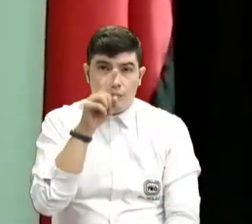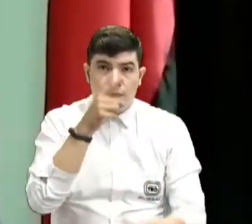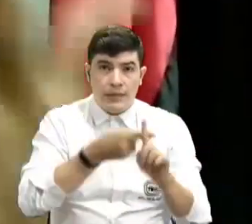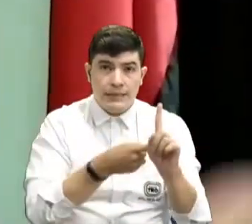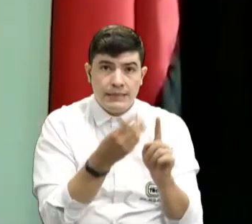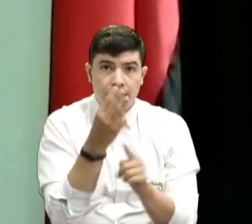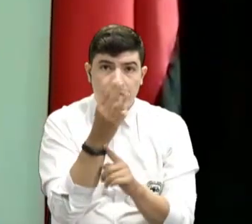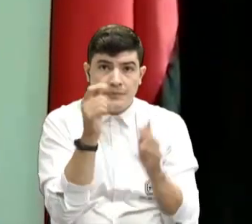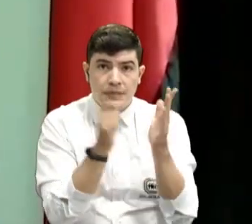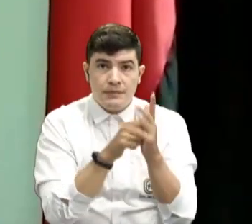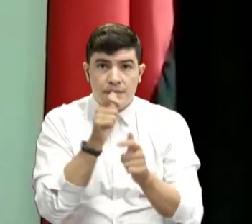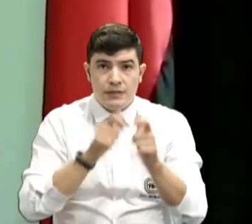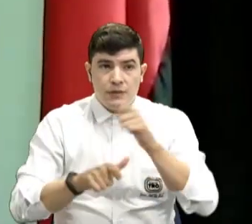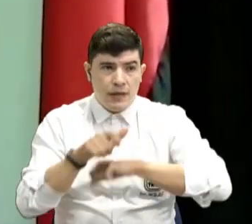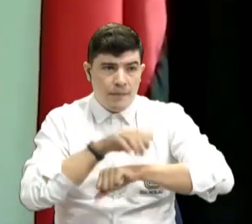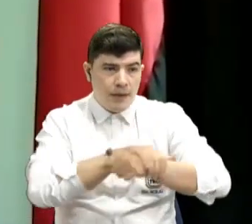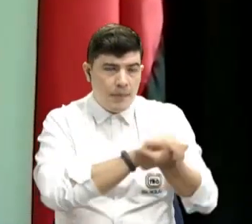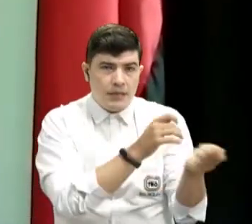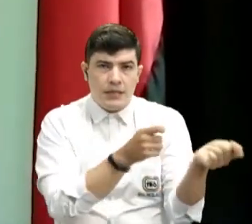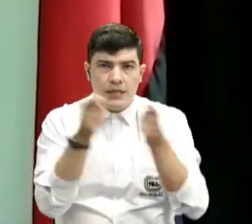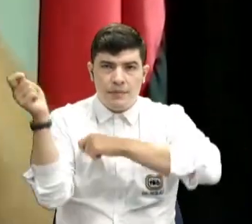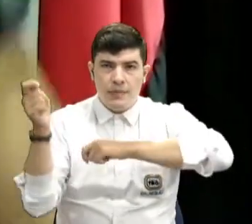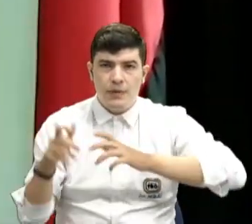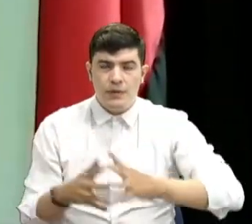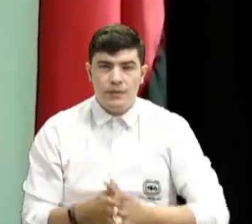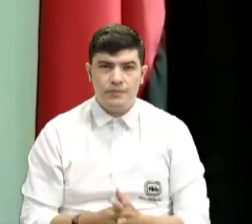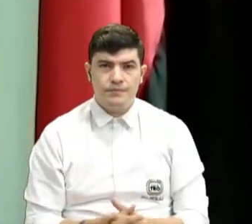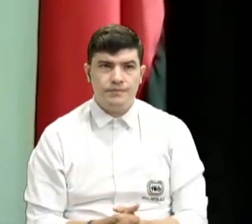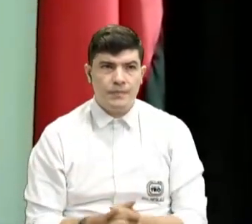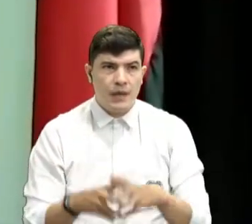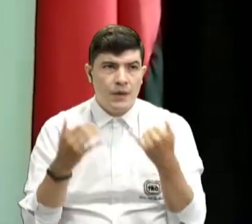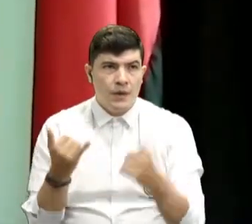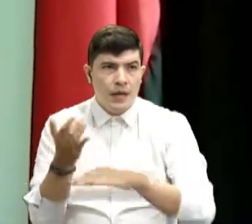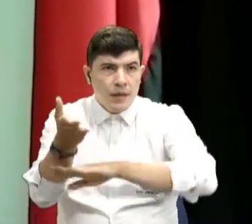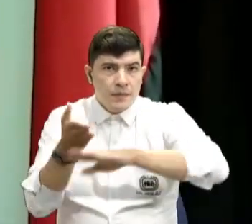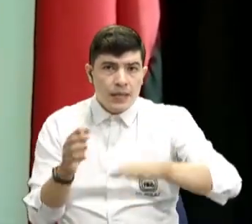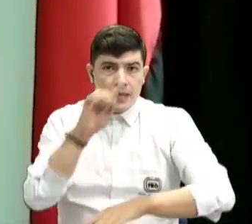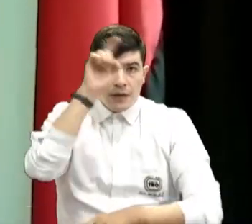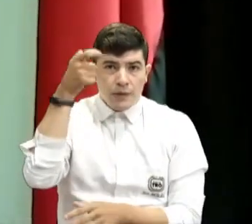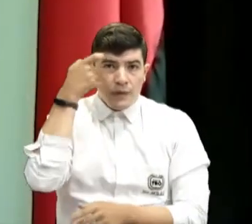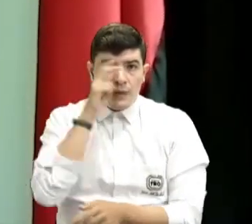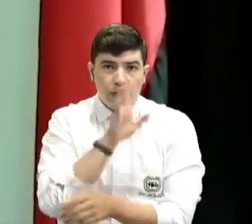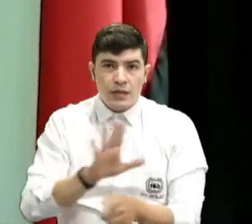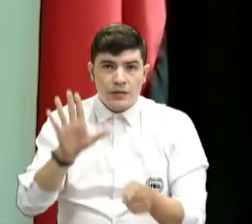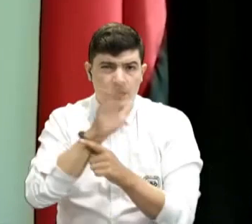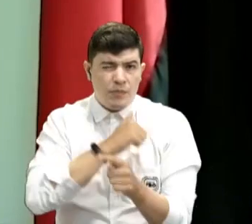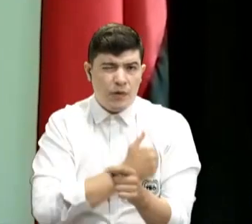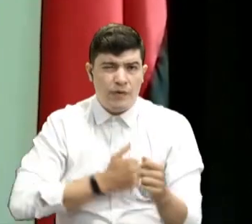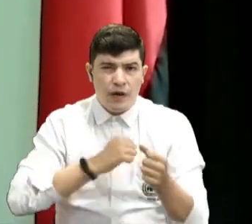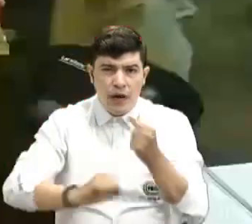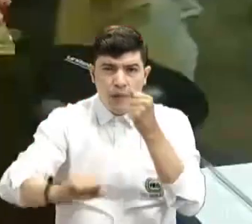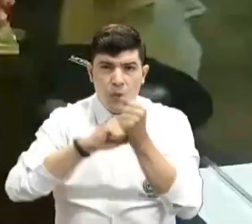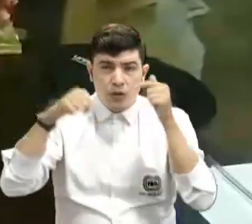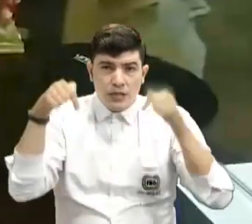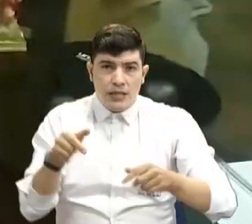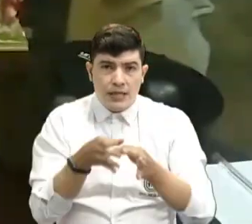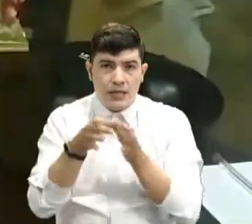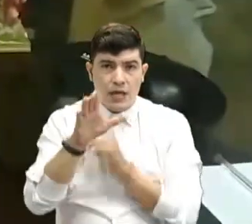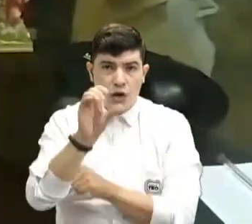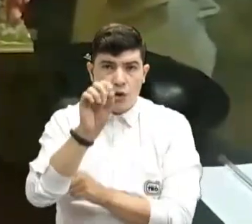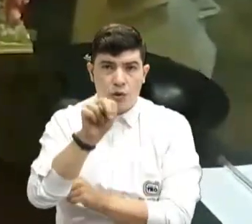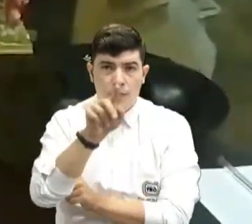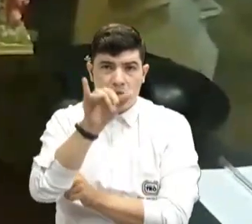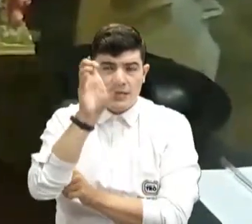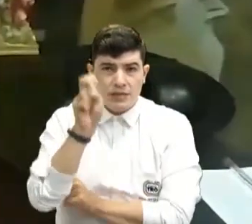Y expresarle al gobierno nacional que necesitamos el apoyo en estos momentos difíciles que atraviesa el municipio de Convención. En